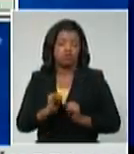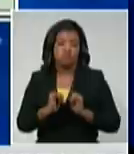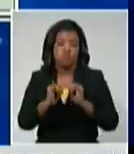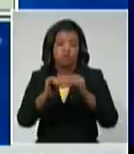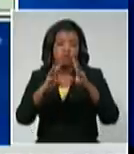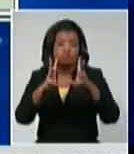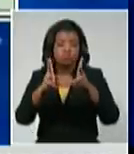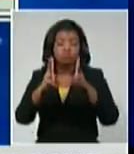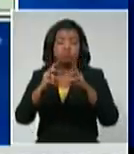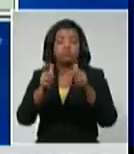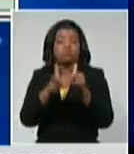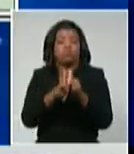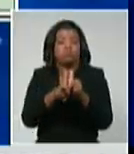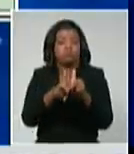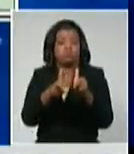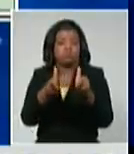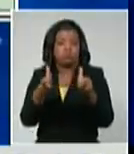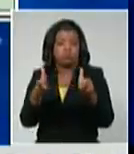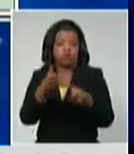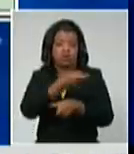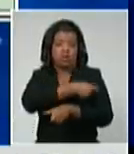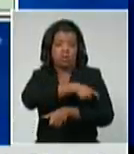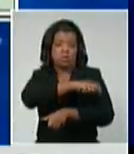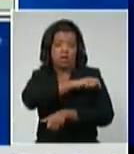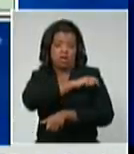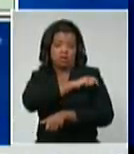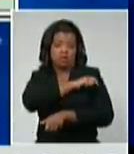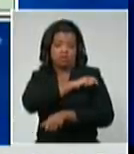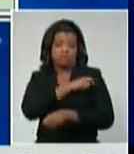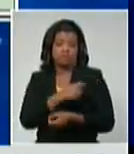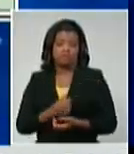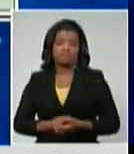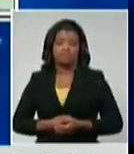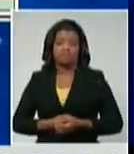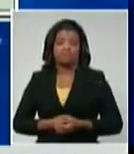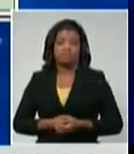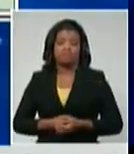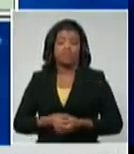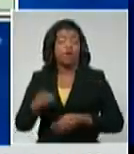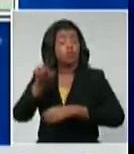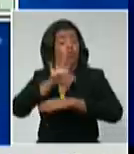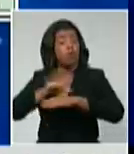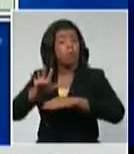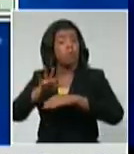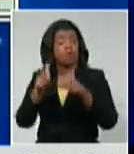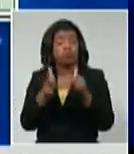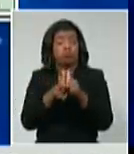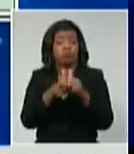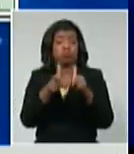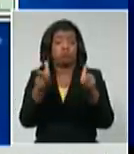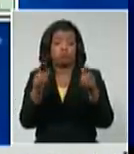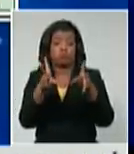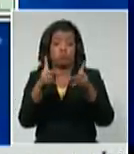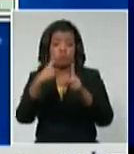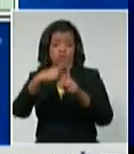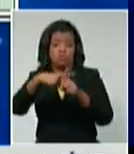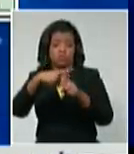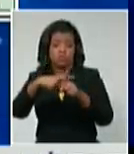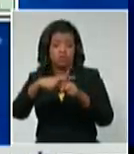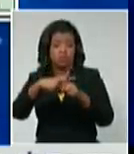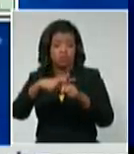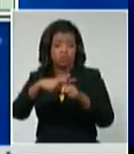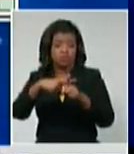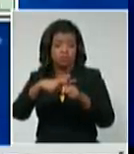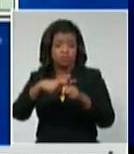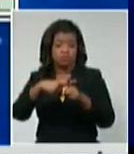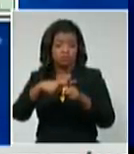que ha existido en Europa en el número de casos, que incluso los ha